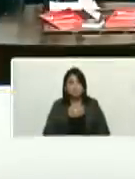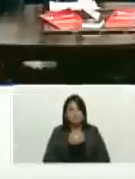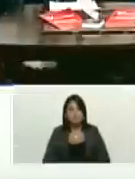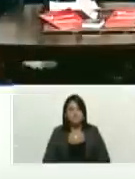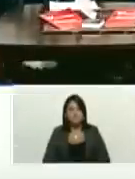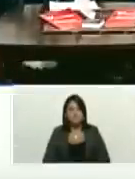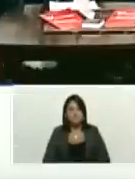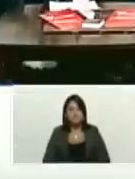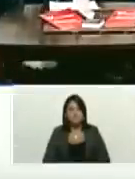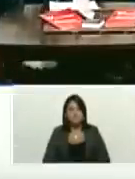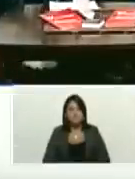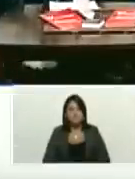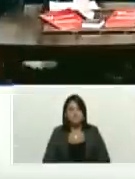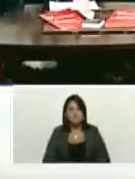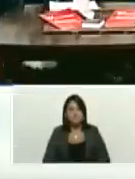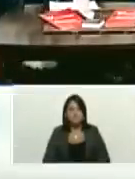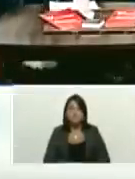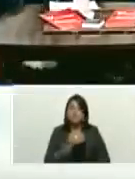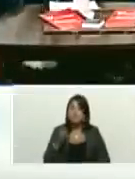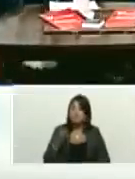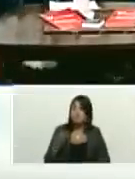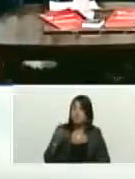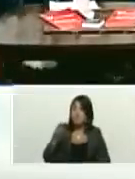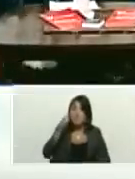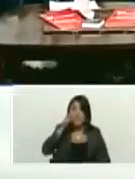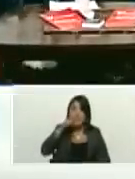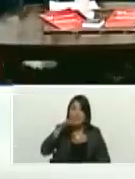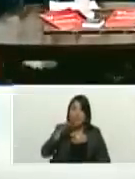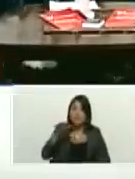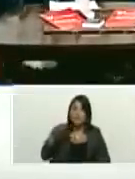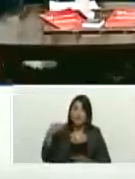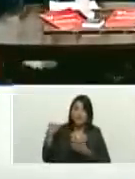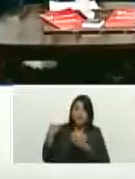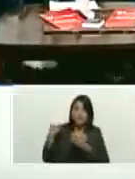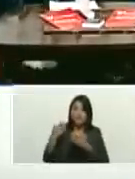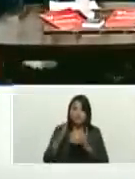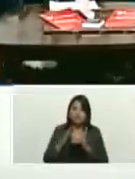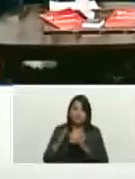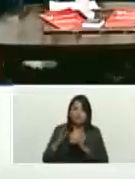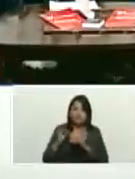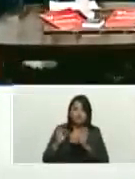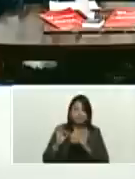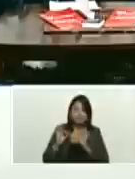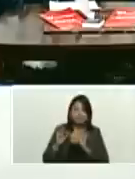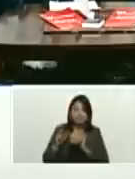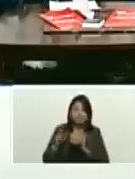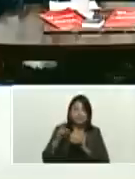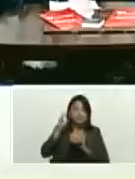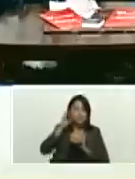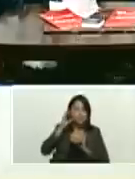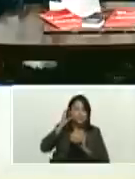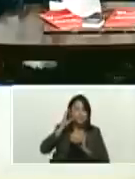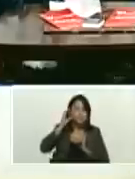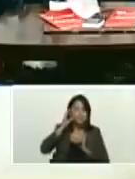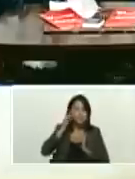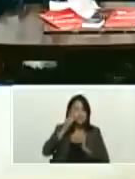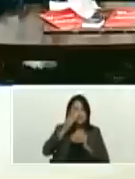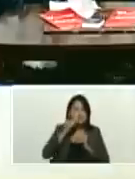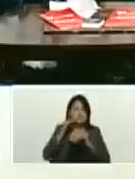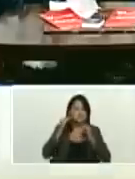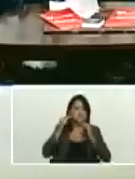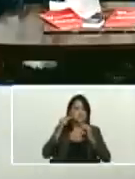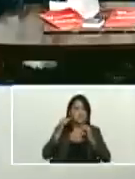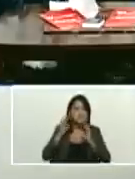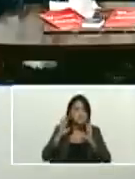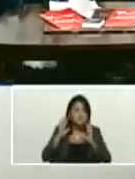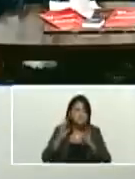Correcto, el poder popular organizado. Nuestro pueblo, con su conciencia mayor, su conciencia superior,